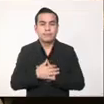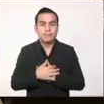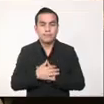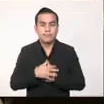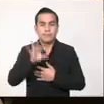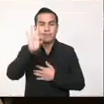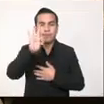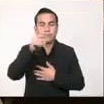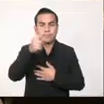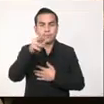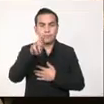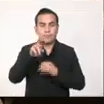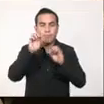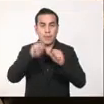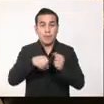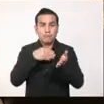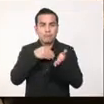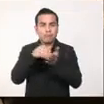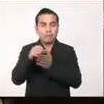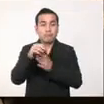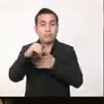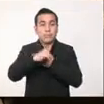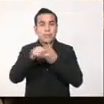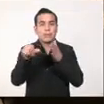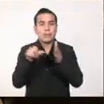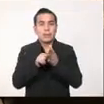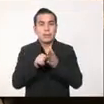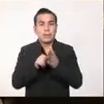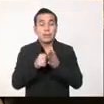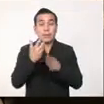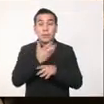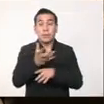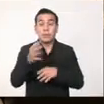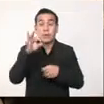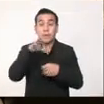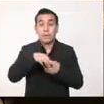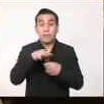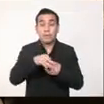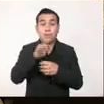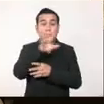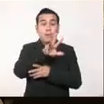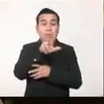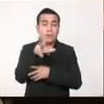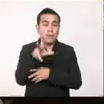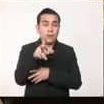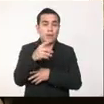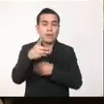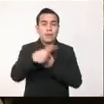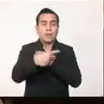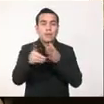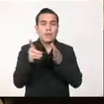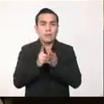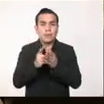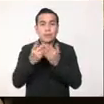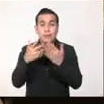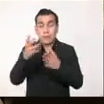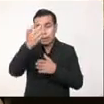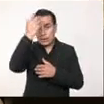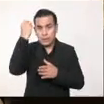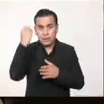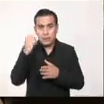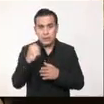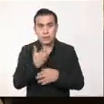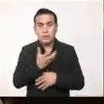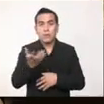Dice, el fiscal general será destituido por la Asamblea Legislativa con el voto favorable de las 2/3 partes de los diputados electos en